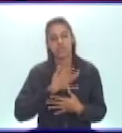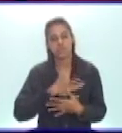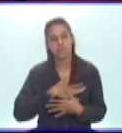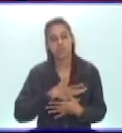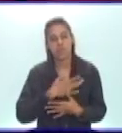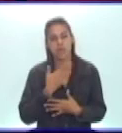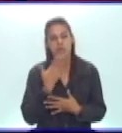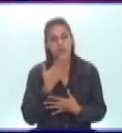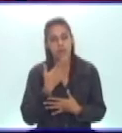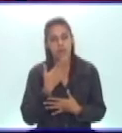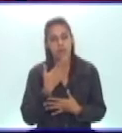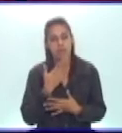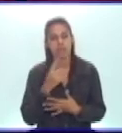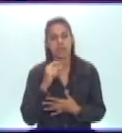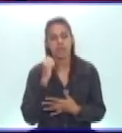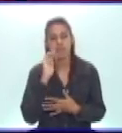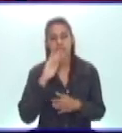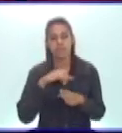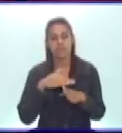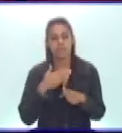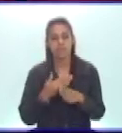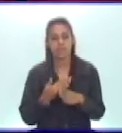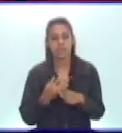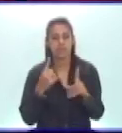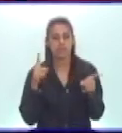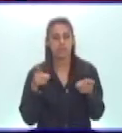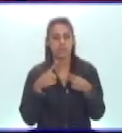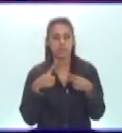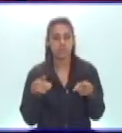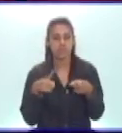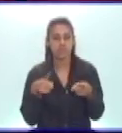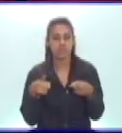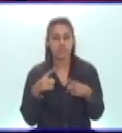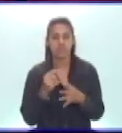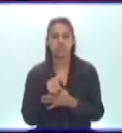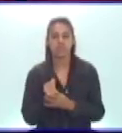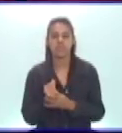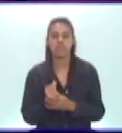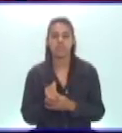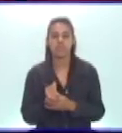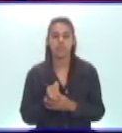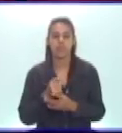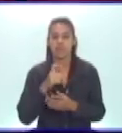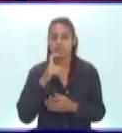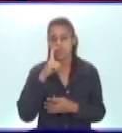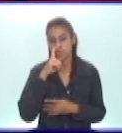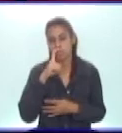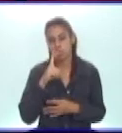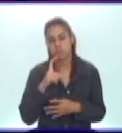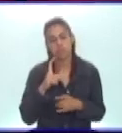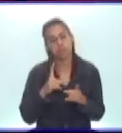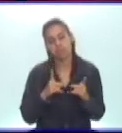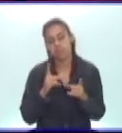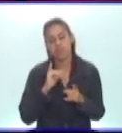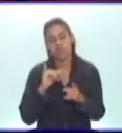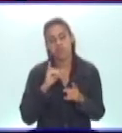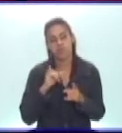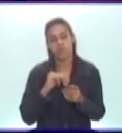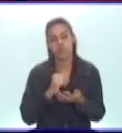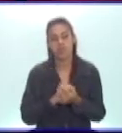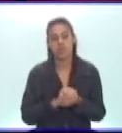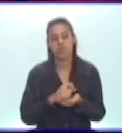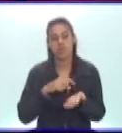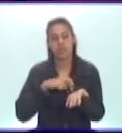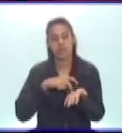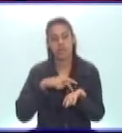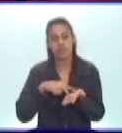más rápido, pueden hacerlo al ritmo de una canción infantil y el niño podría estar caminando.